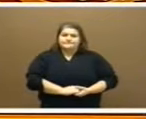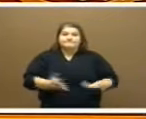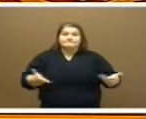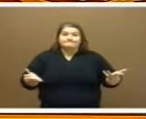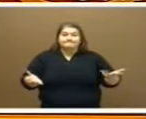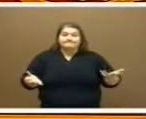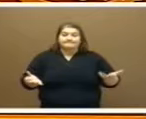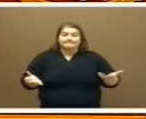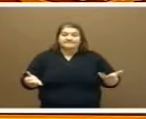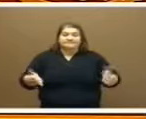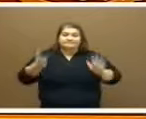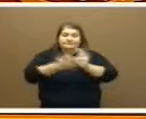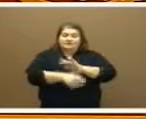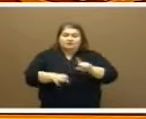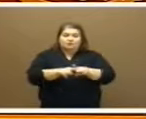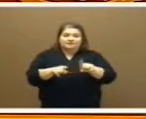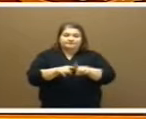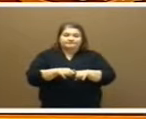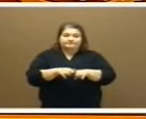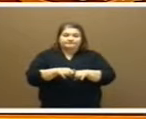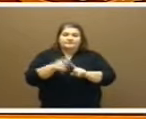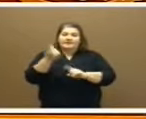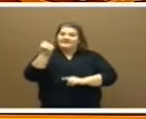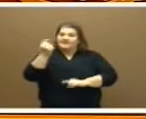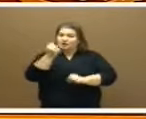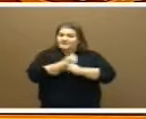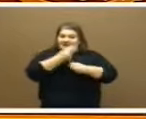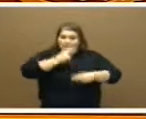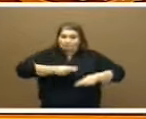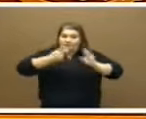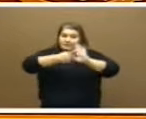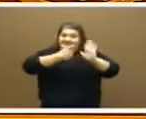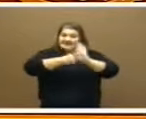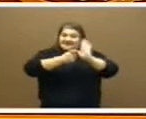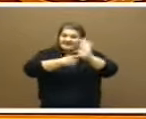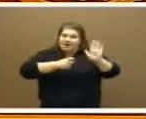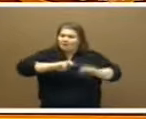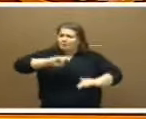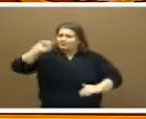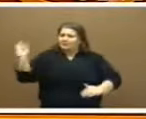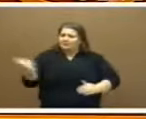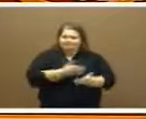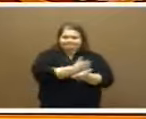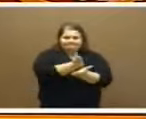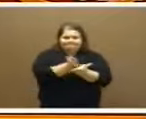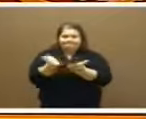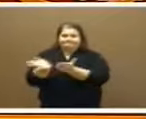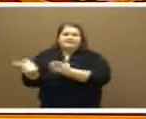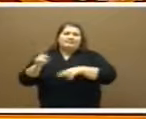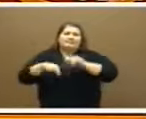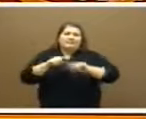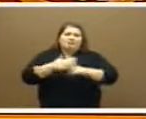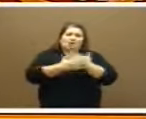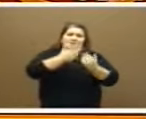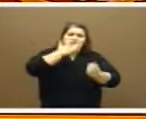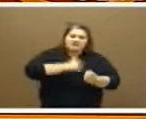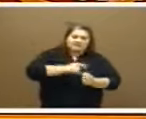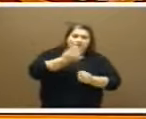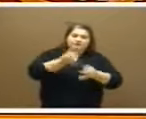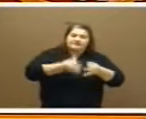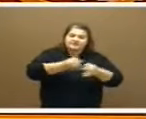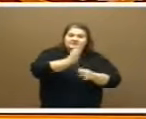O sea, que es que las fórmulas para quitar dinero a los empleados públicos son variopintas. Depende de quién gobierna, unos por aquí, otros por